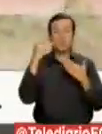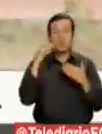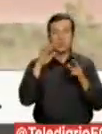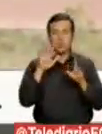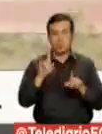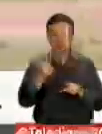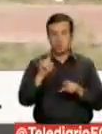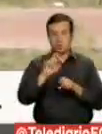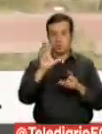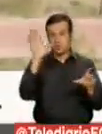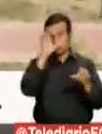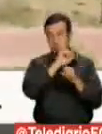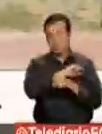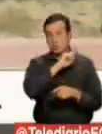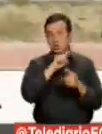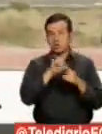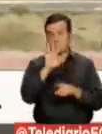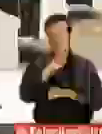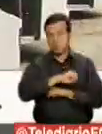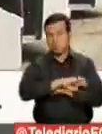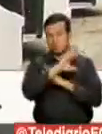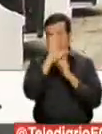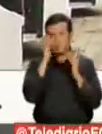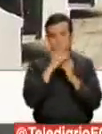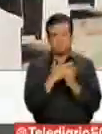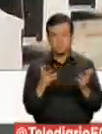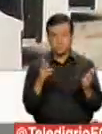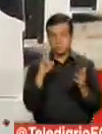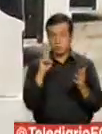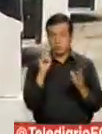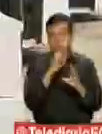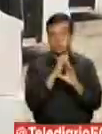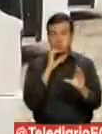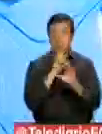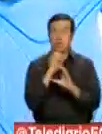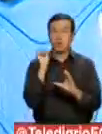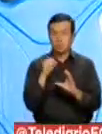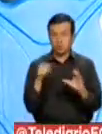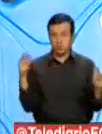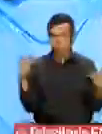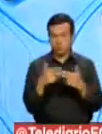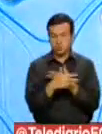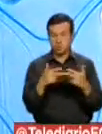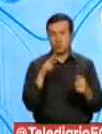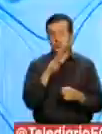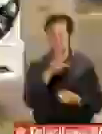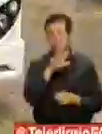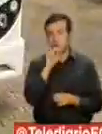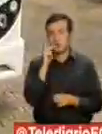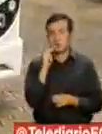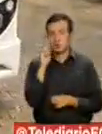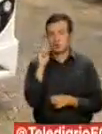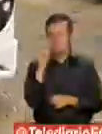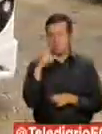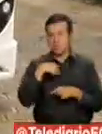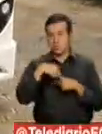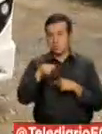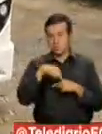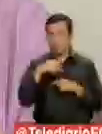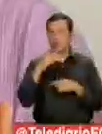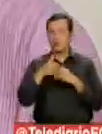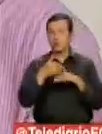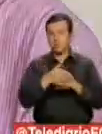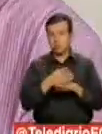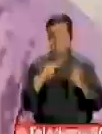las 11 de la noche hasta las 5 de la mañana. Los 20 automotores podrán circular un promedio de 230 kilómetros antes de una